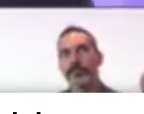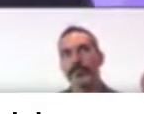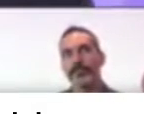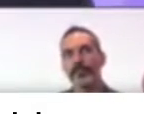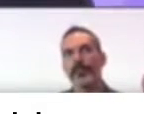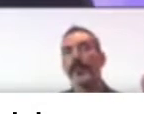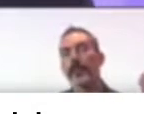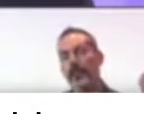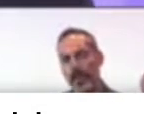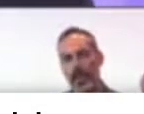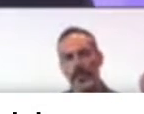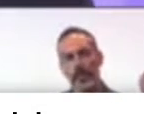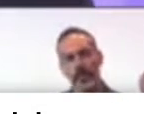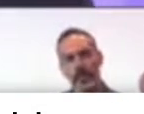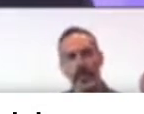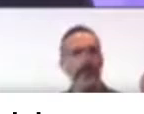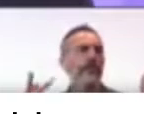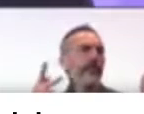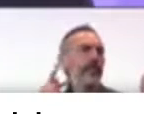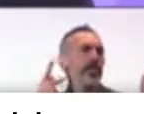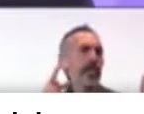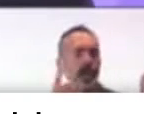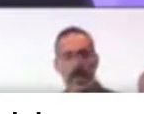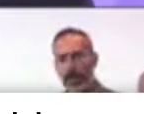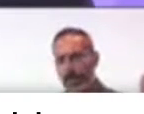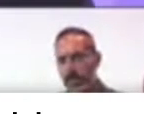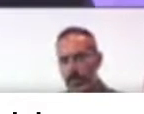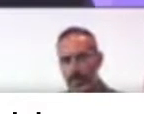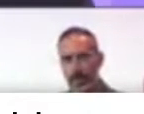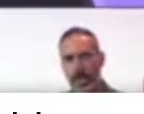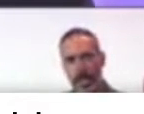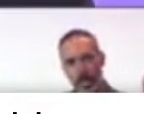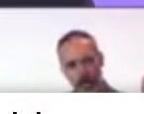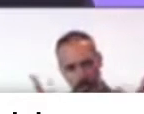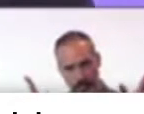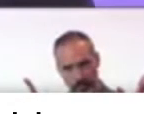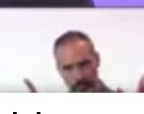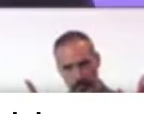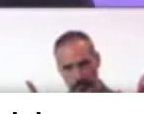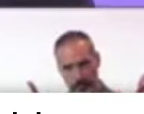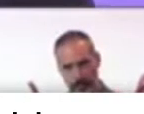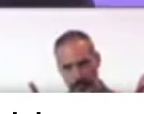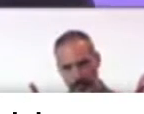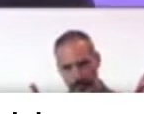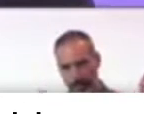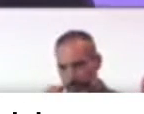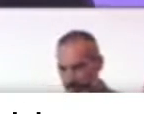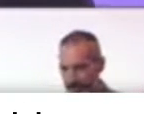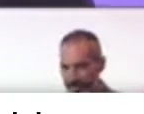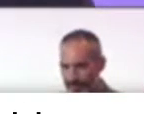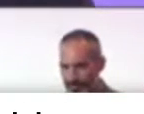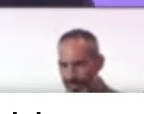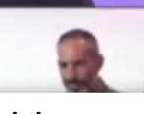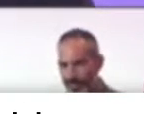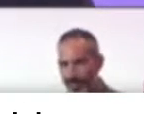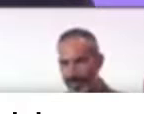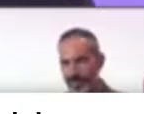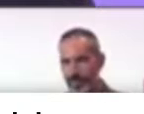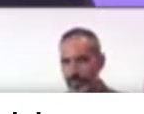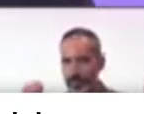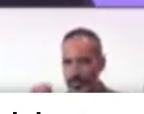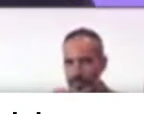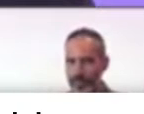un buen político, debe de estar preparado para los retos por venir. Y yo soy un hombre de